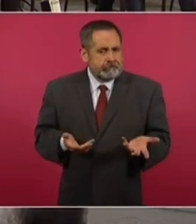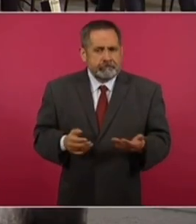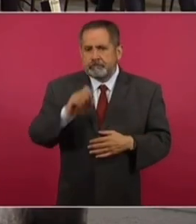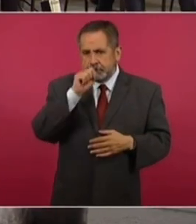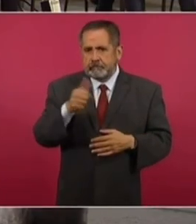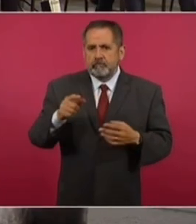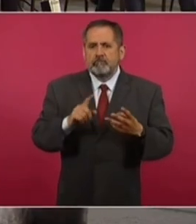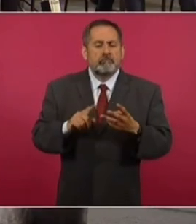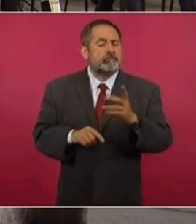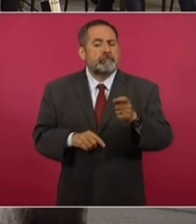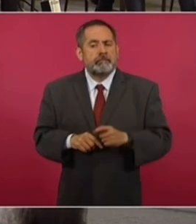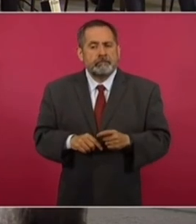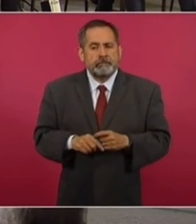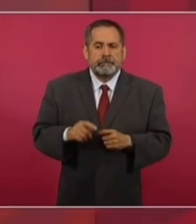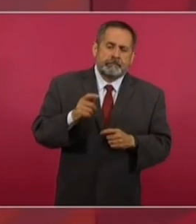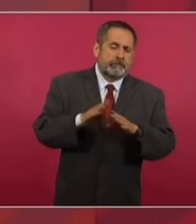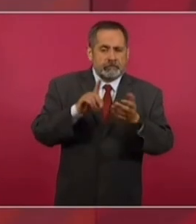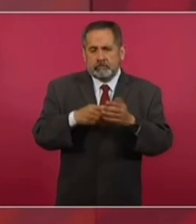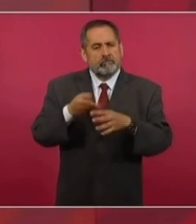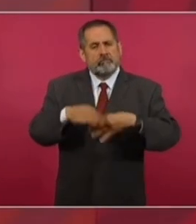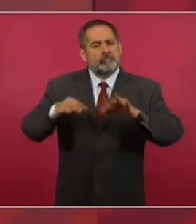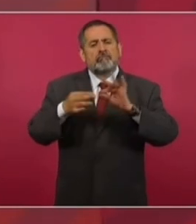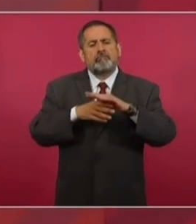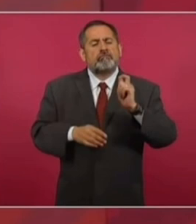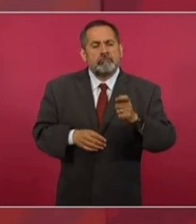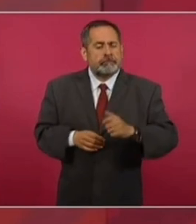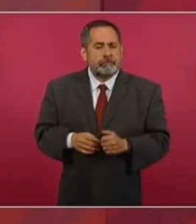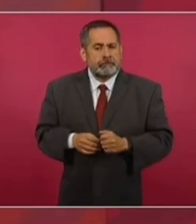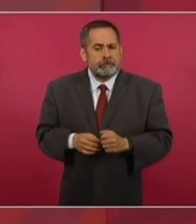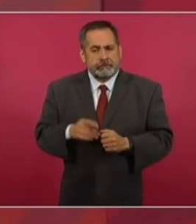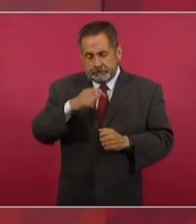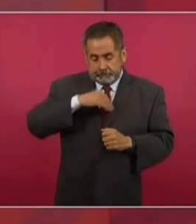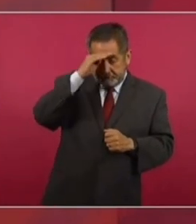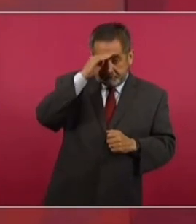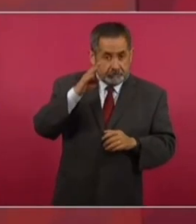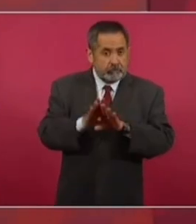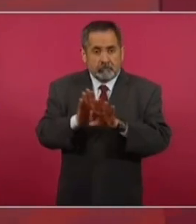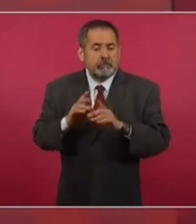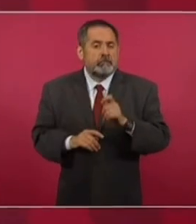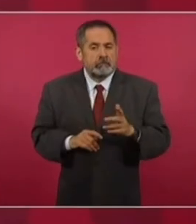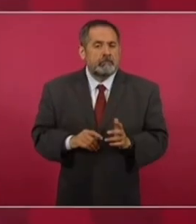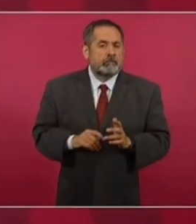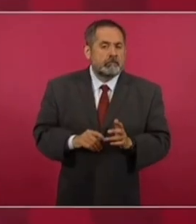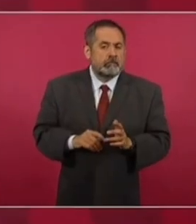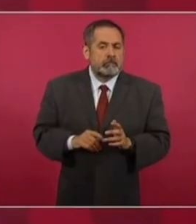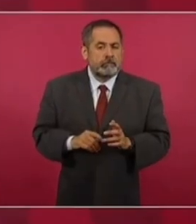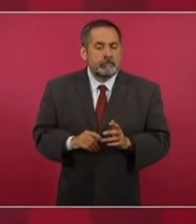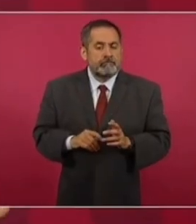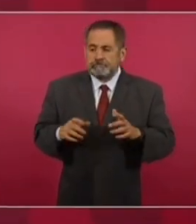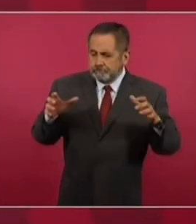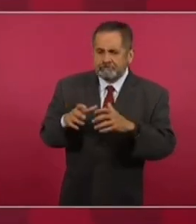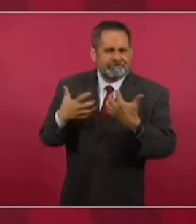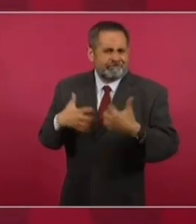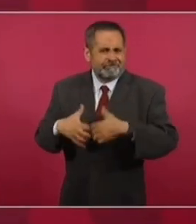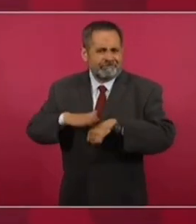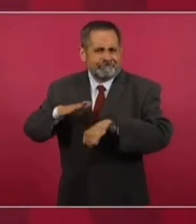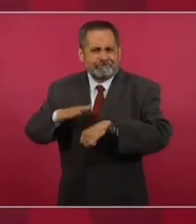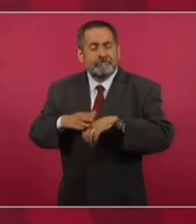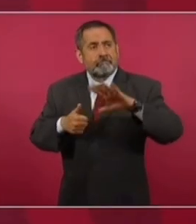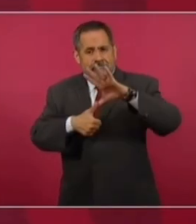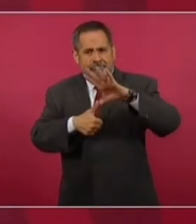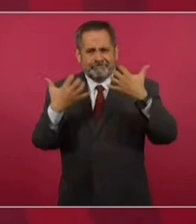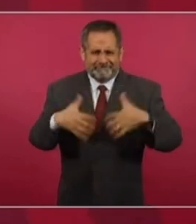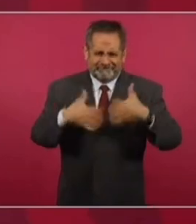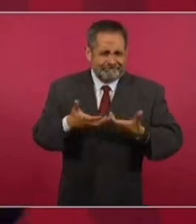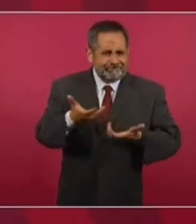es más general, pero también muy importante, el que se fortalezca la integración para producir más en América del